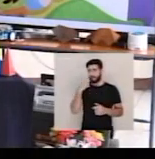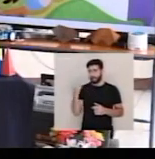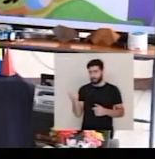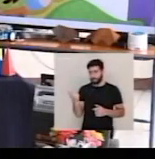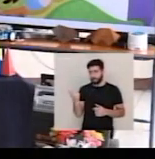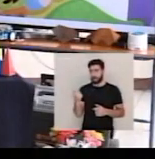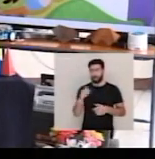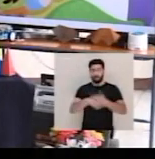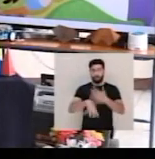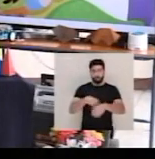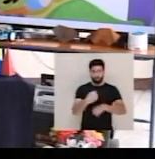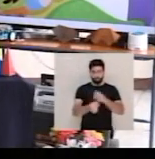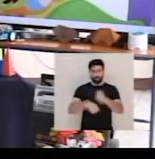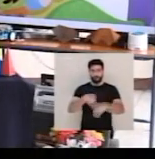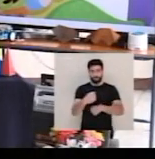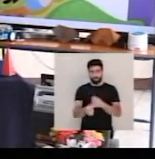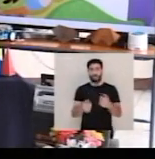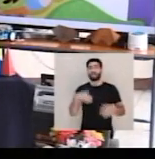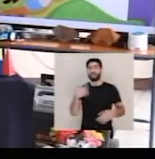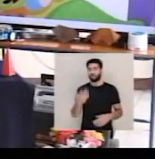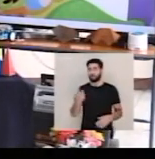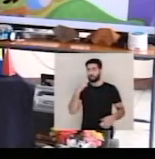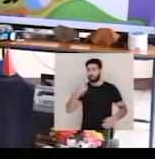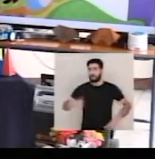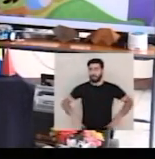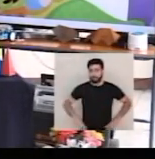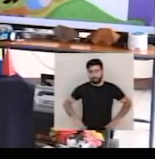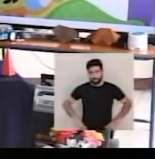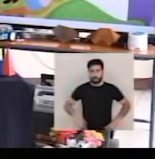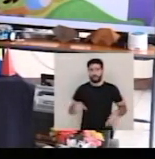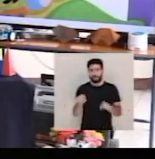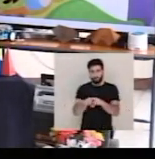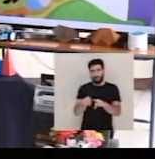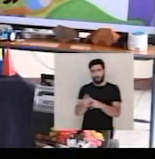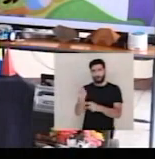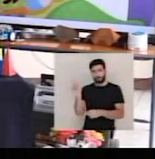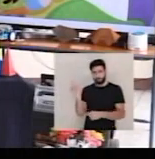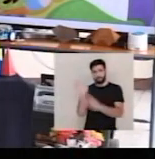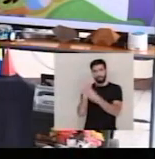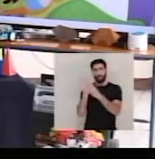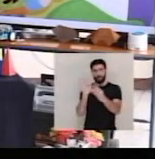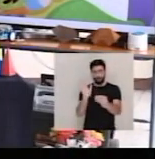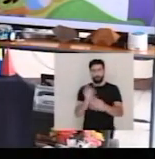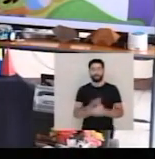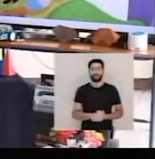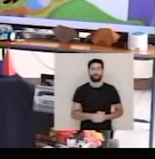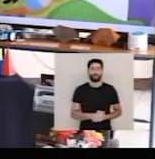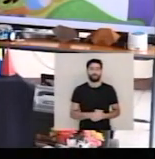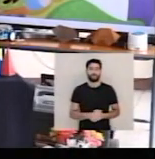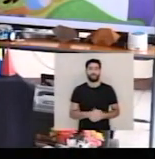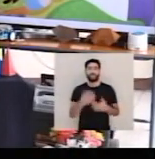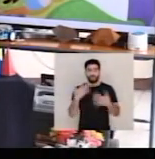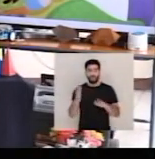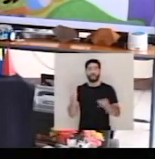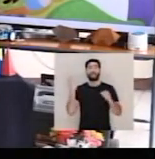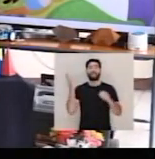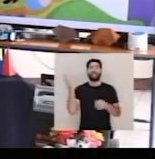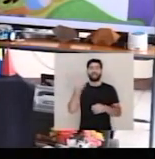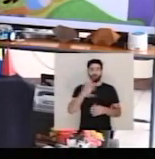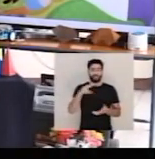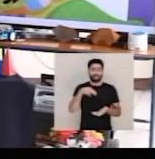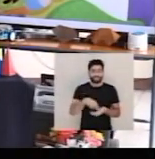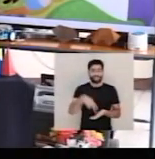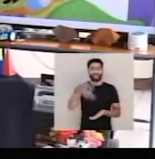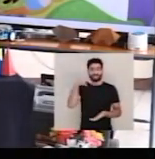súper bien, bien, bien. Luego manitas en la cintura y vamos a decir requete bien, bien, bien. Y vamos a dar un